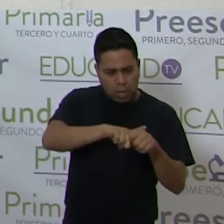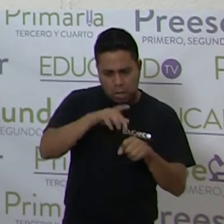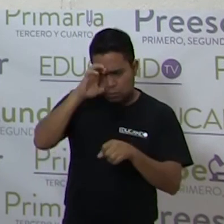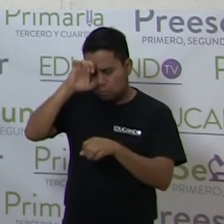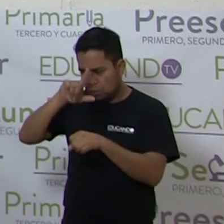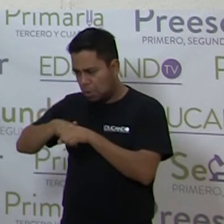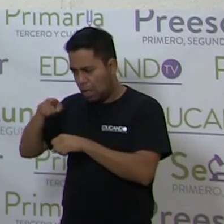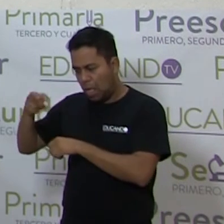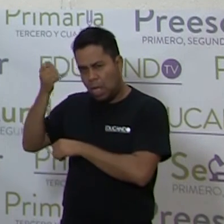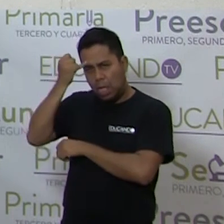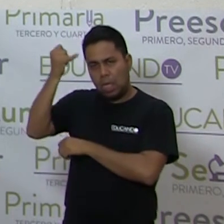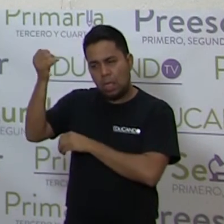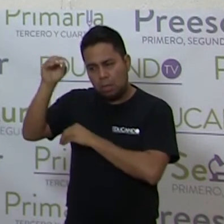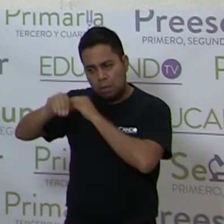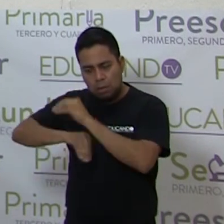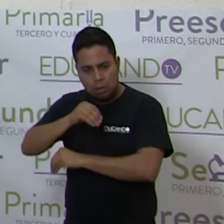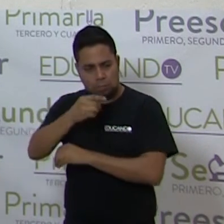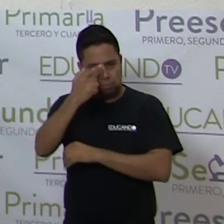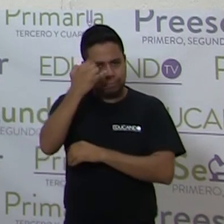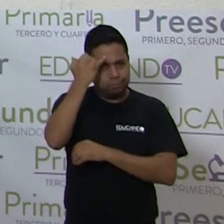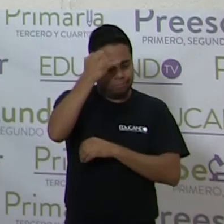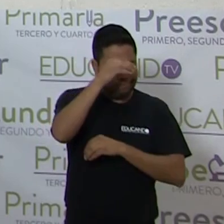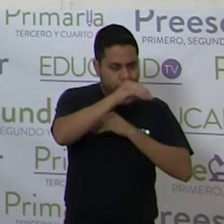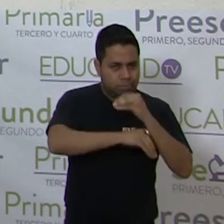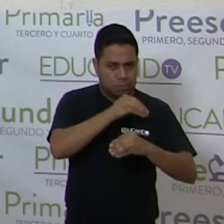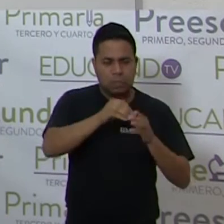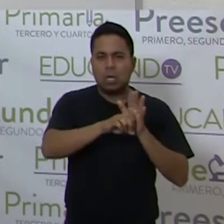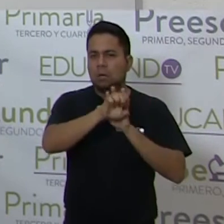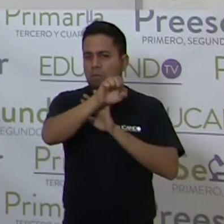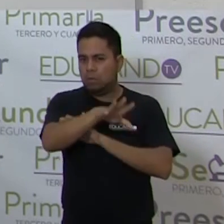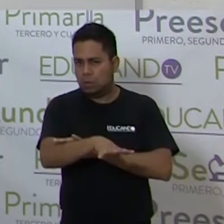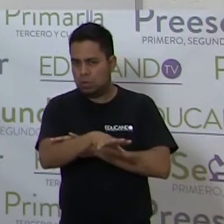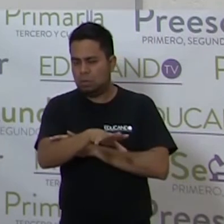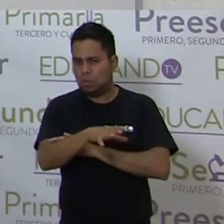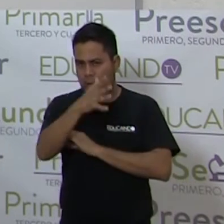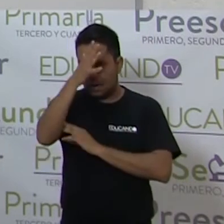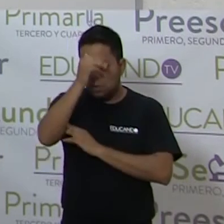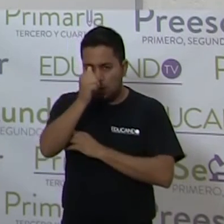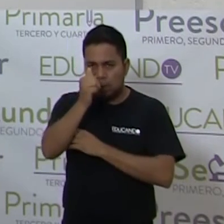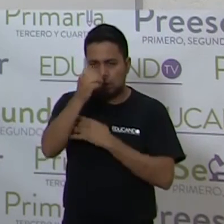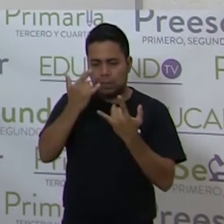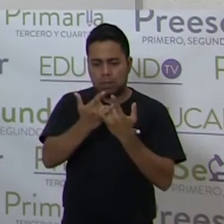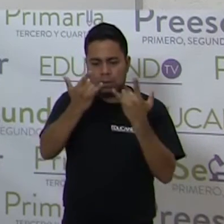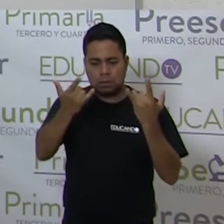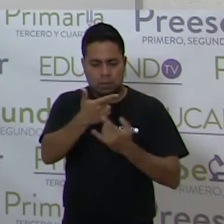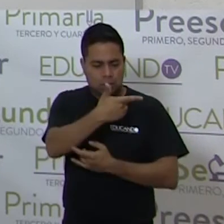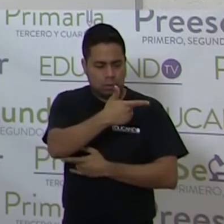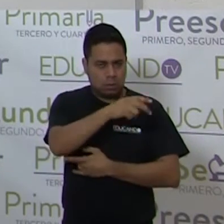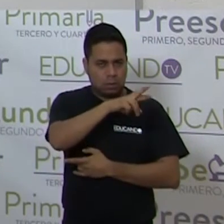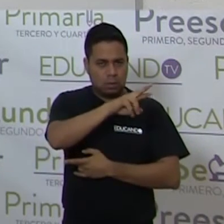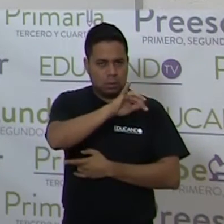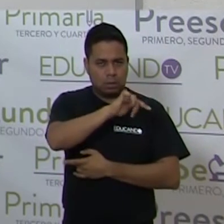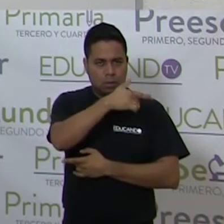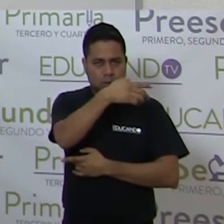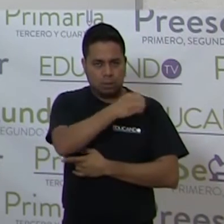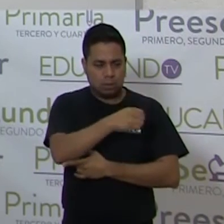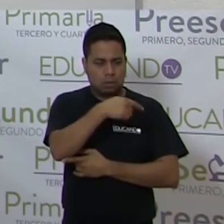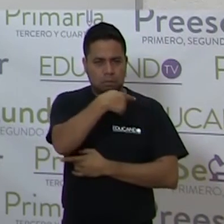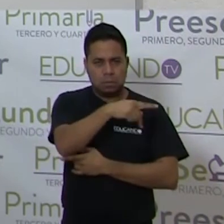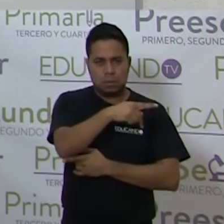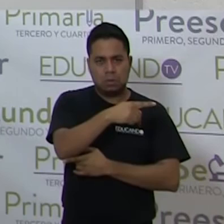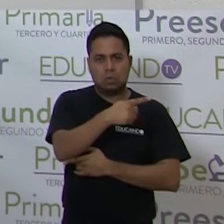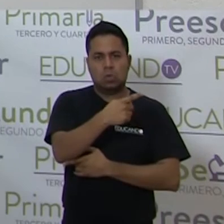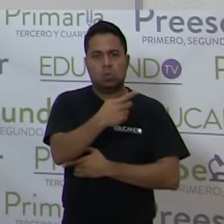fue creado el texto. Por ejemplo, en el mito griego, el material que utilizan es